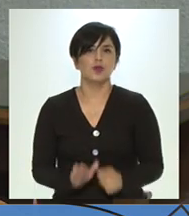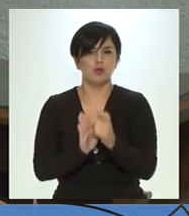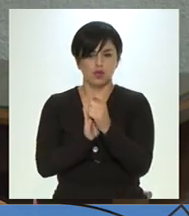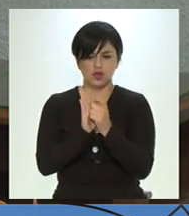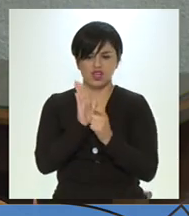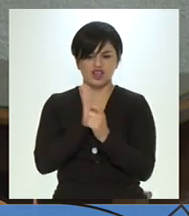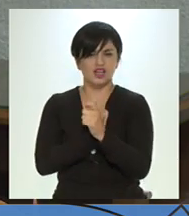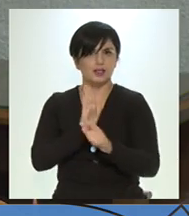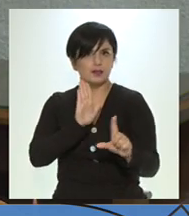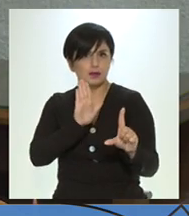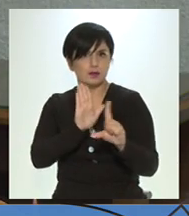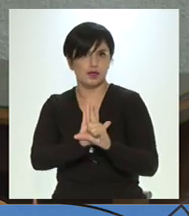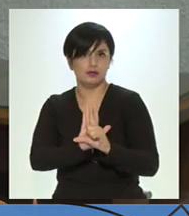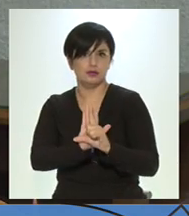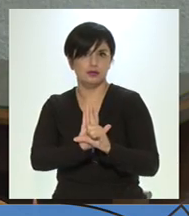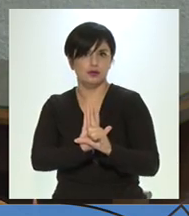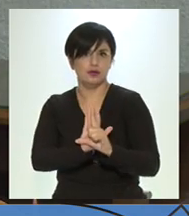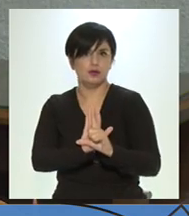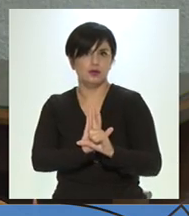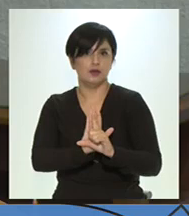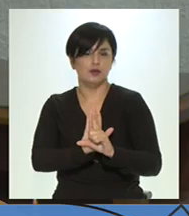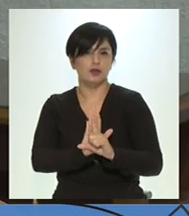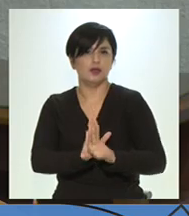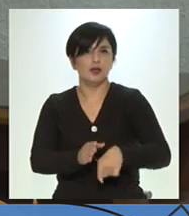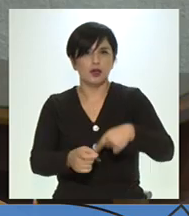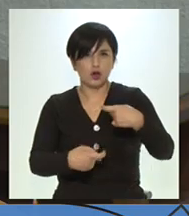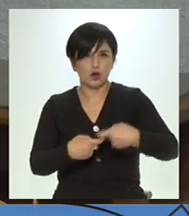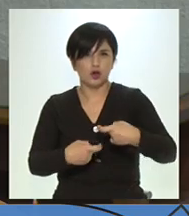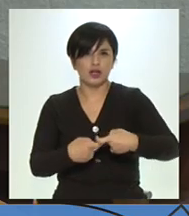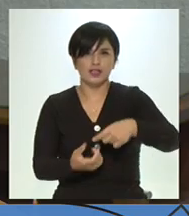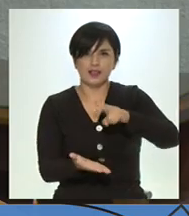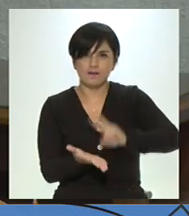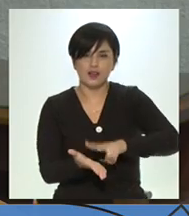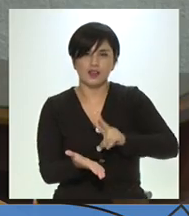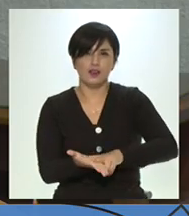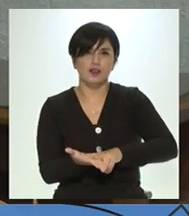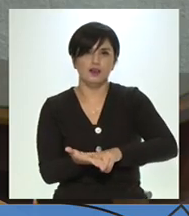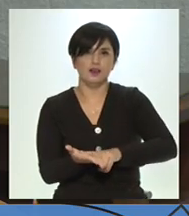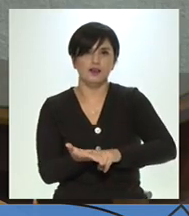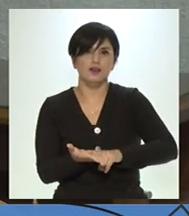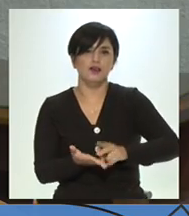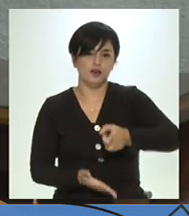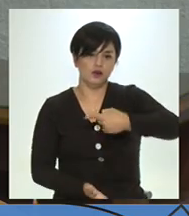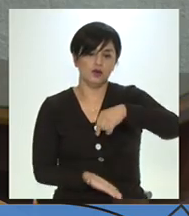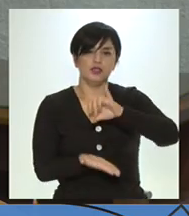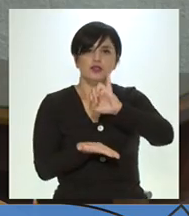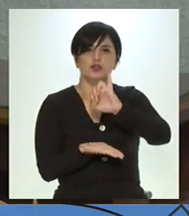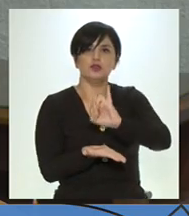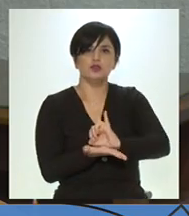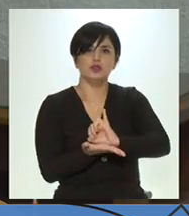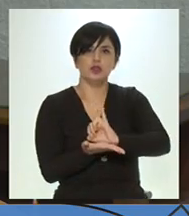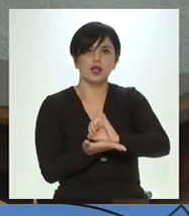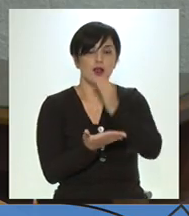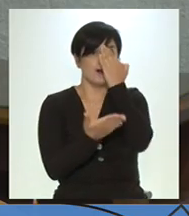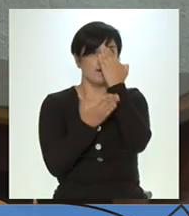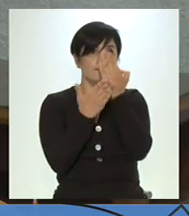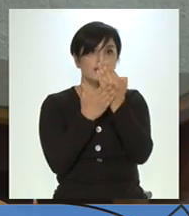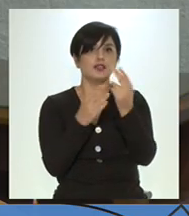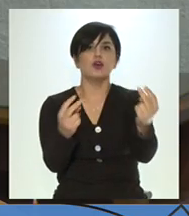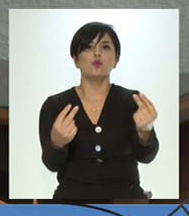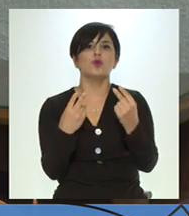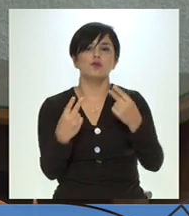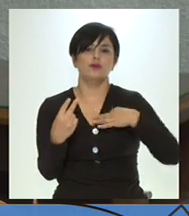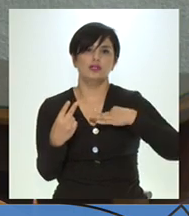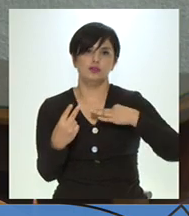en volver cierta genuina y verdadera nuestra institucionalidad a los ojos de la ciudadanía